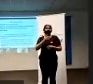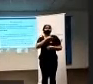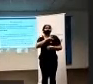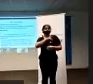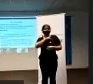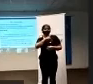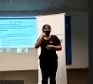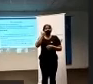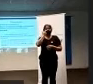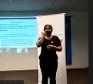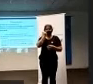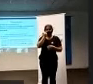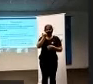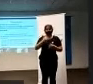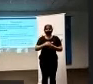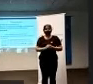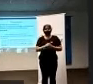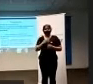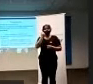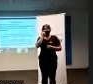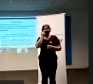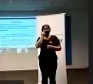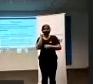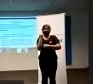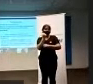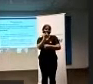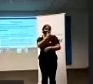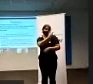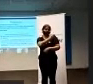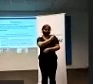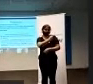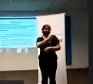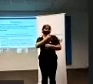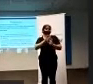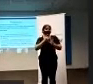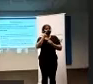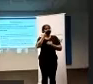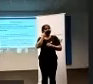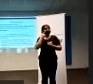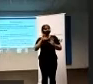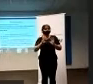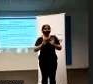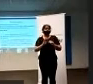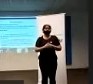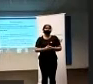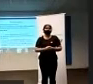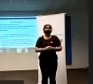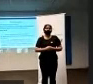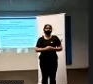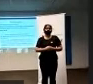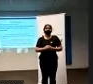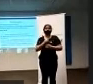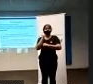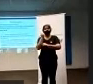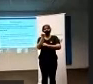de Guillain-Barré, por ejemplo. Como parte del proceso de vacunación, se recomienda la observación al usuario de 30 minutos post-vacunación. Como en cualquier vacuna, el